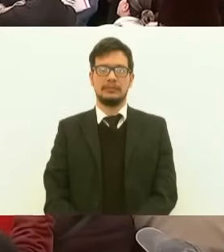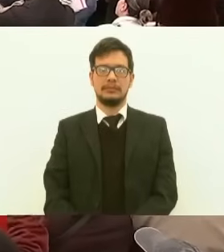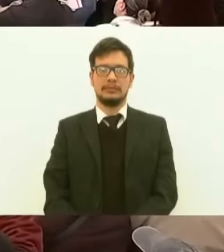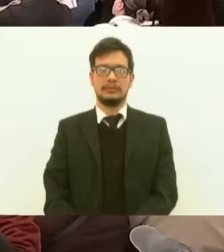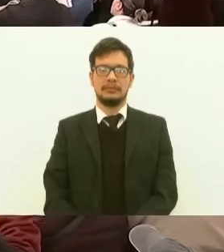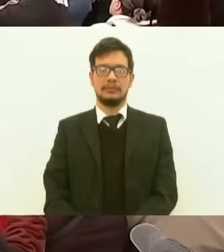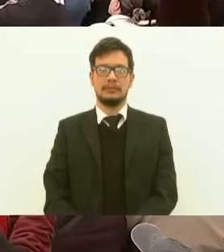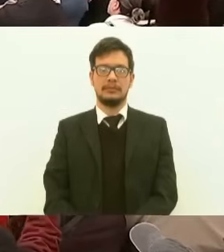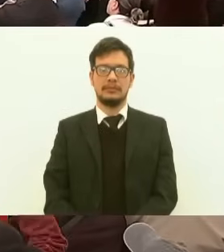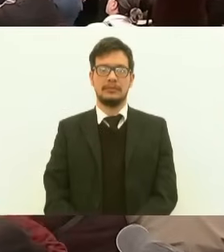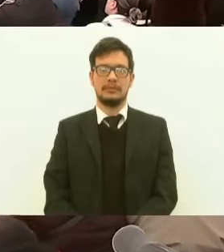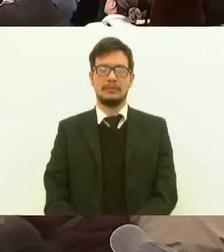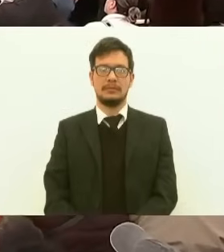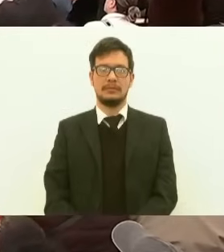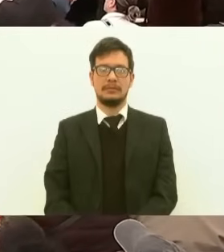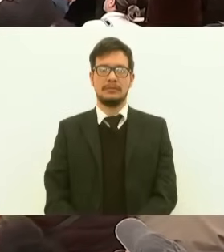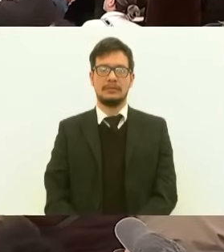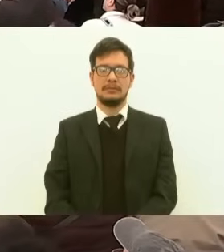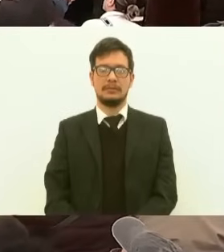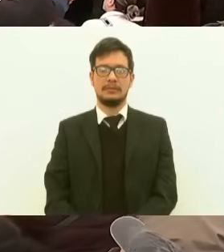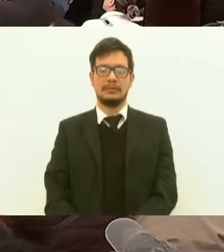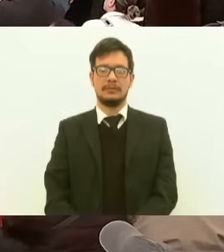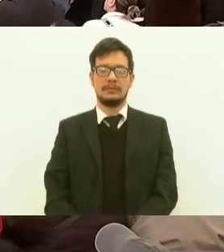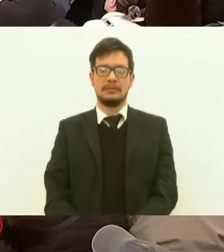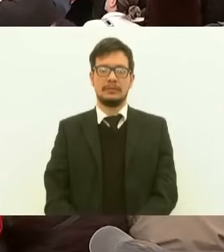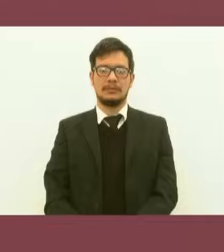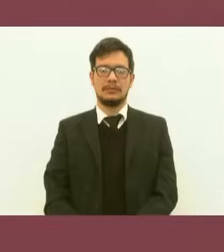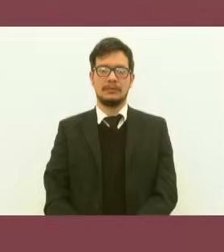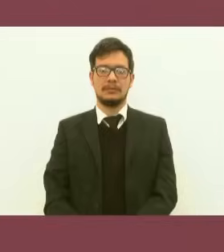Y algunos ya la tienen. Esta.